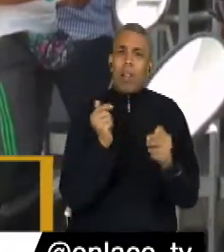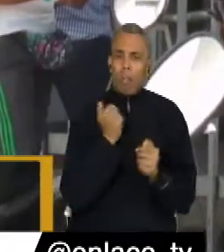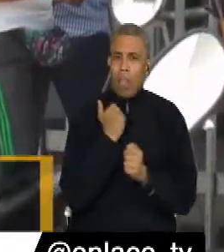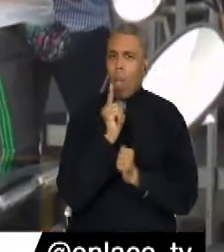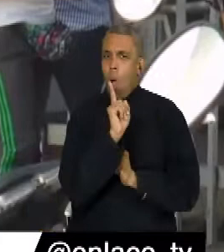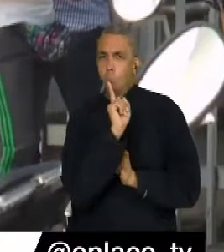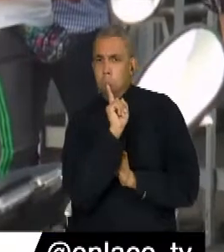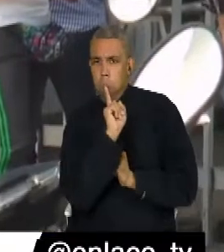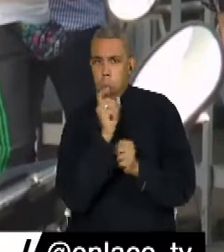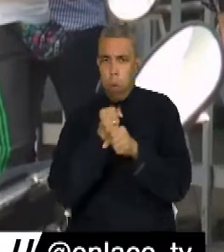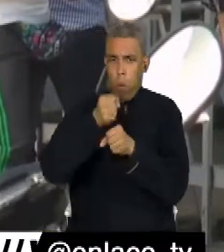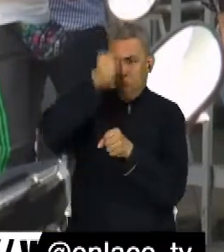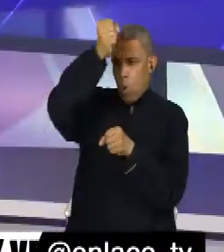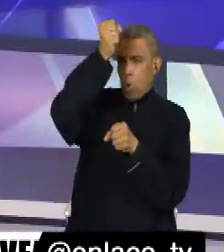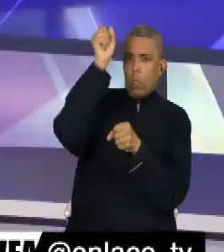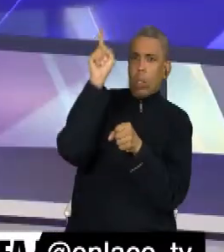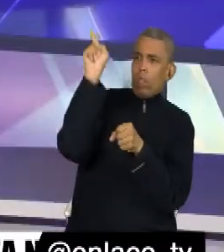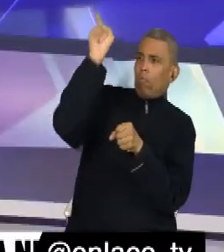desde Fertilizantes.